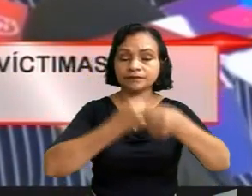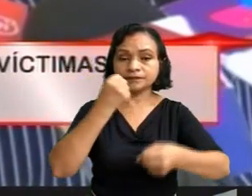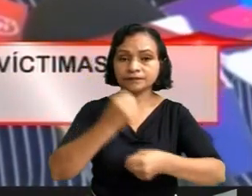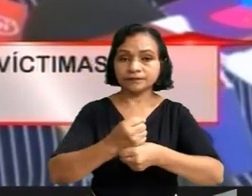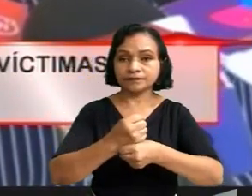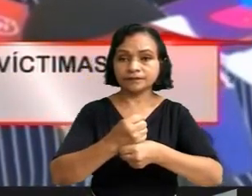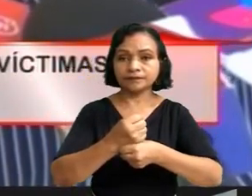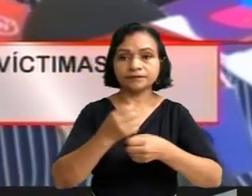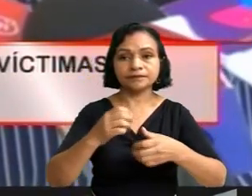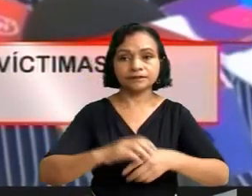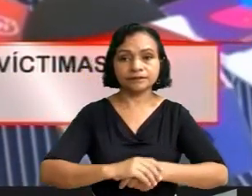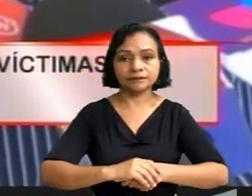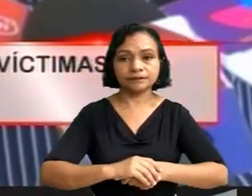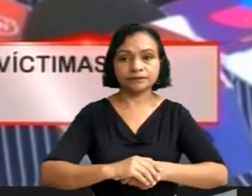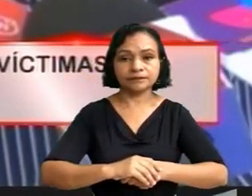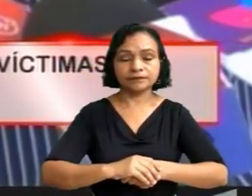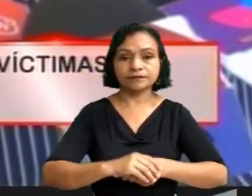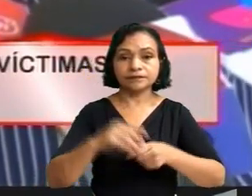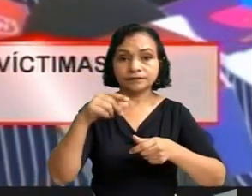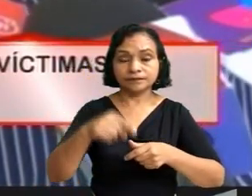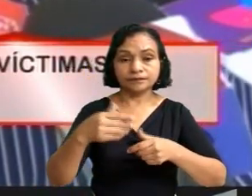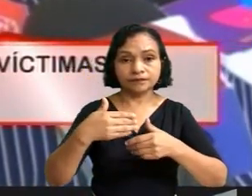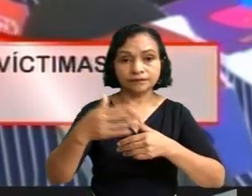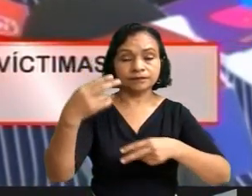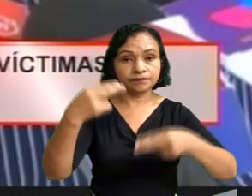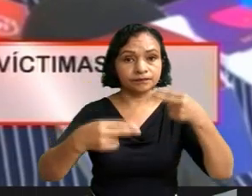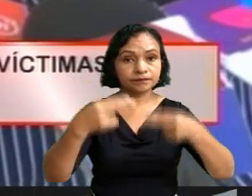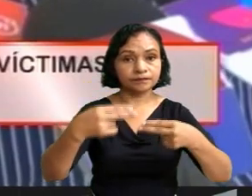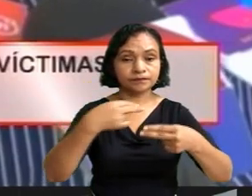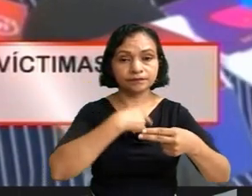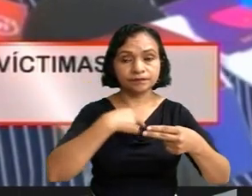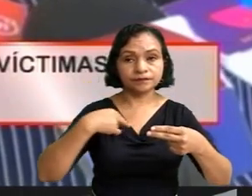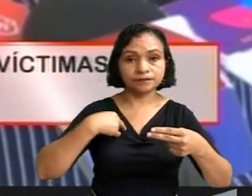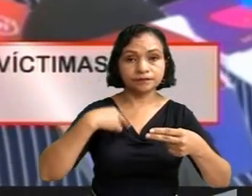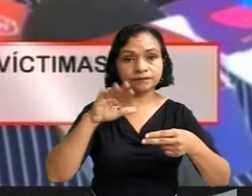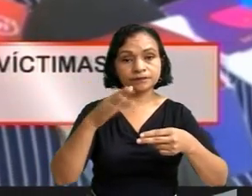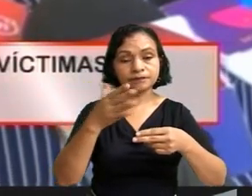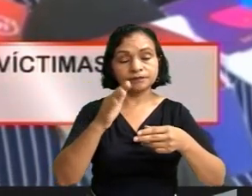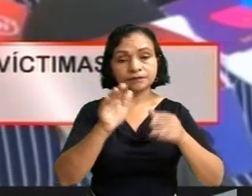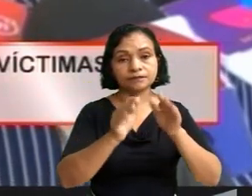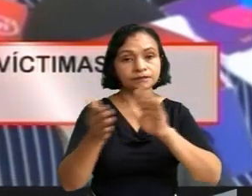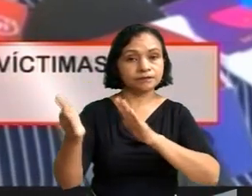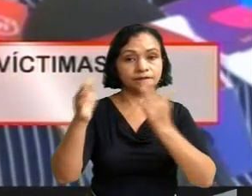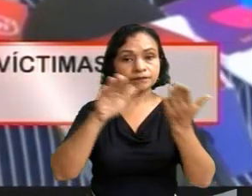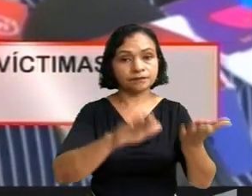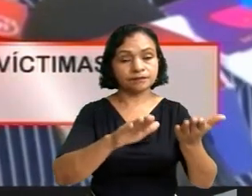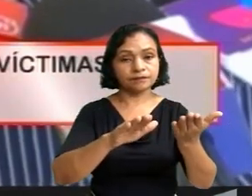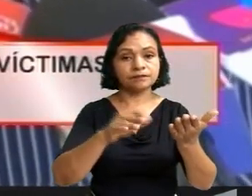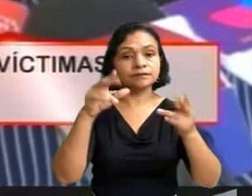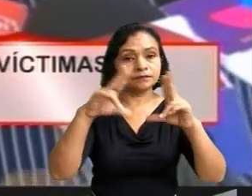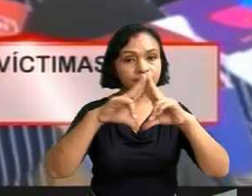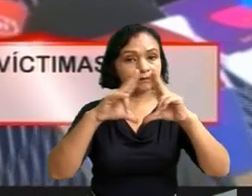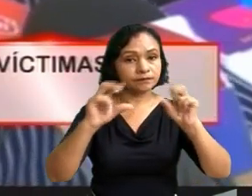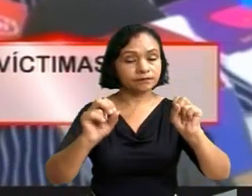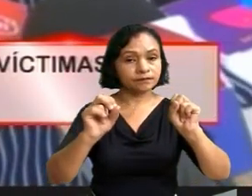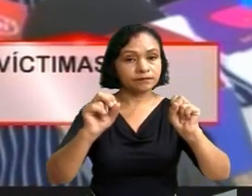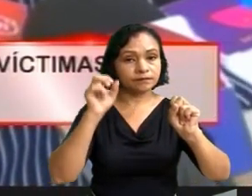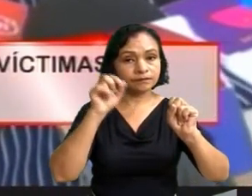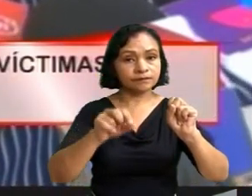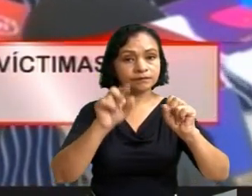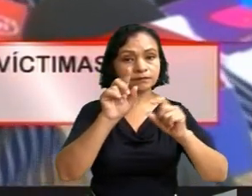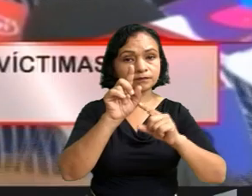curso con gente las cifras de ascendería esa cifra de fallecidos que se maneja en el país que con este